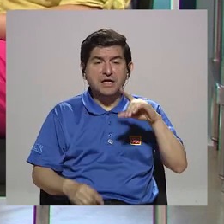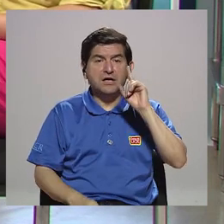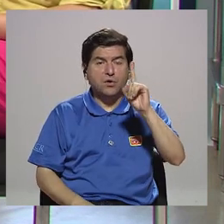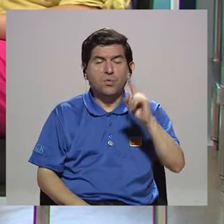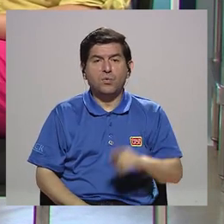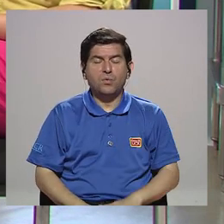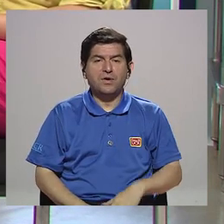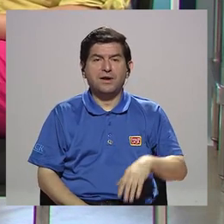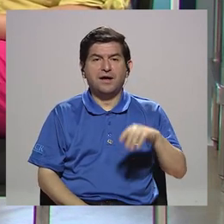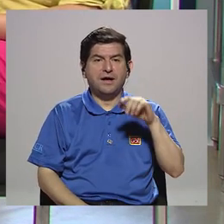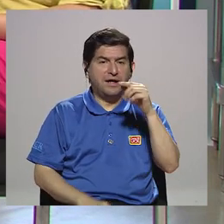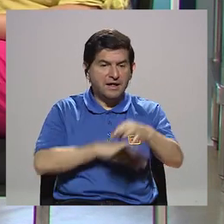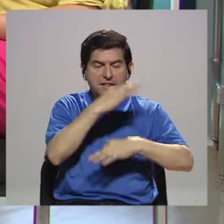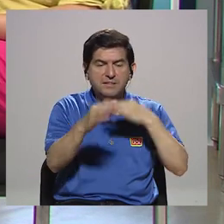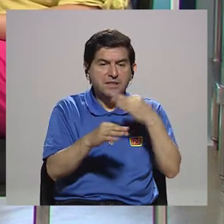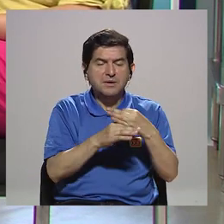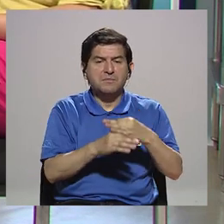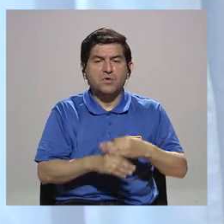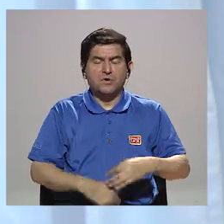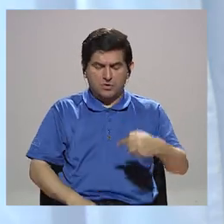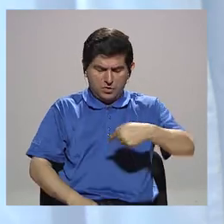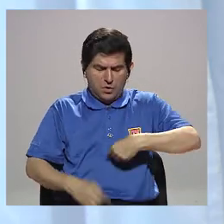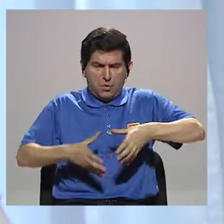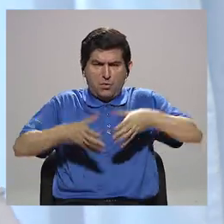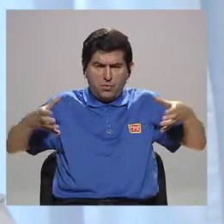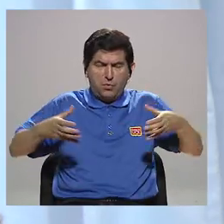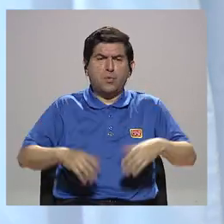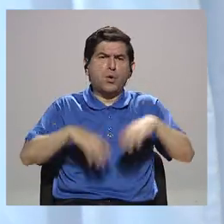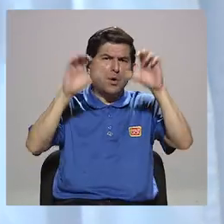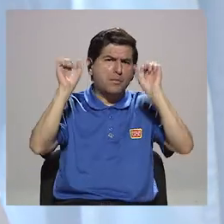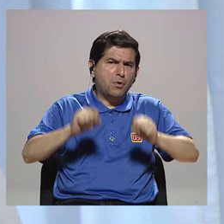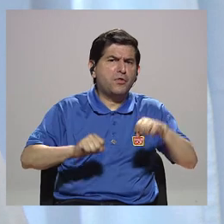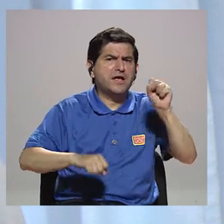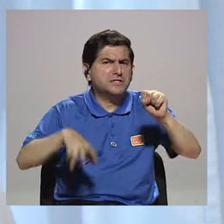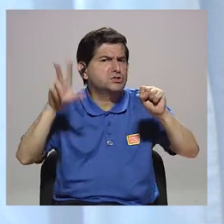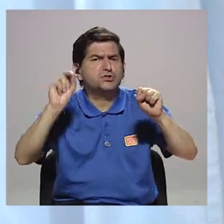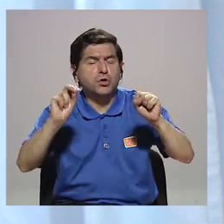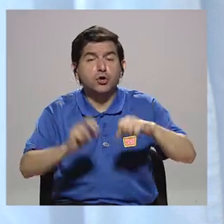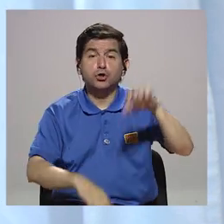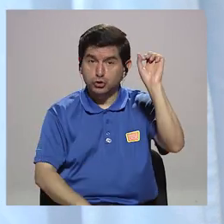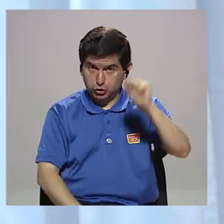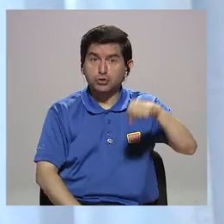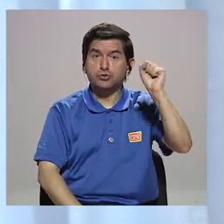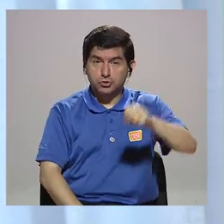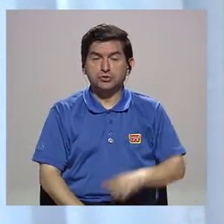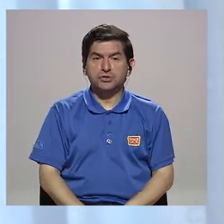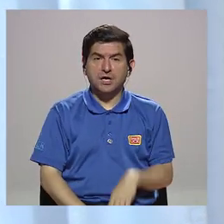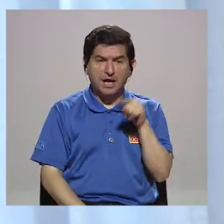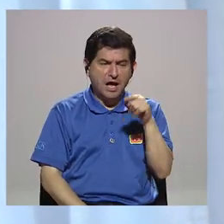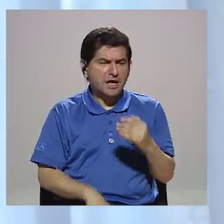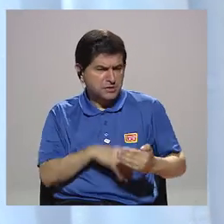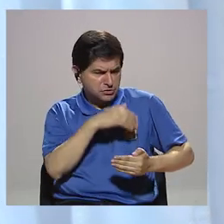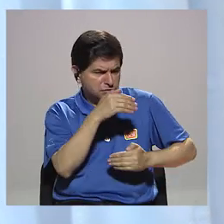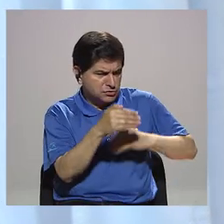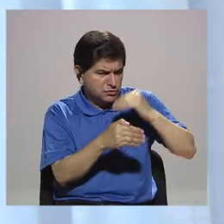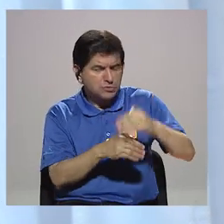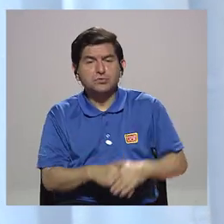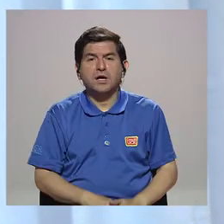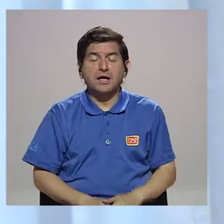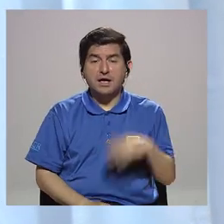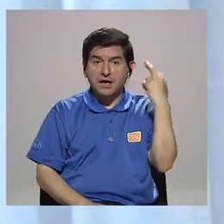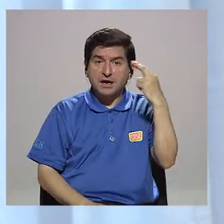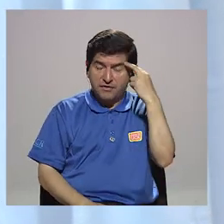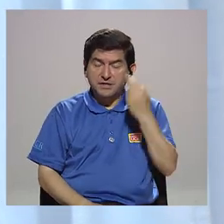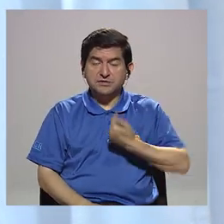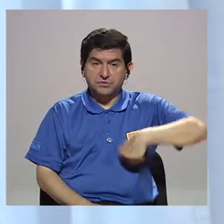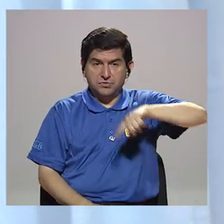una gastritis? Bueno, precisamente. O si se puede o no se puede. No sé. Se puede y es una evolución, y para eso están